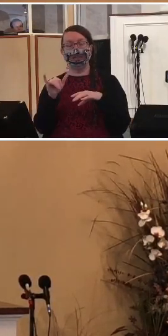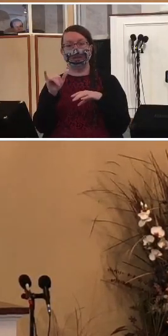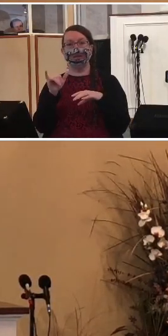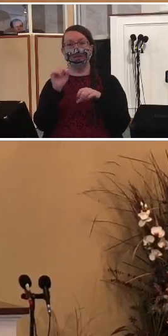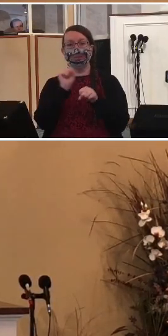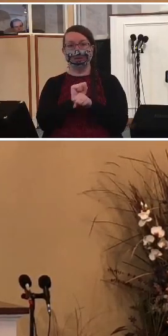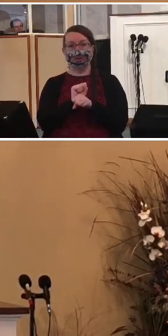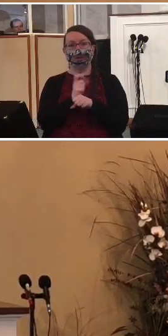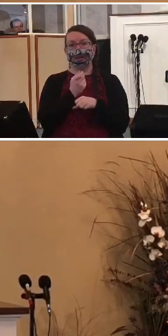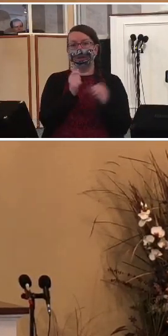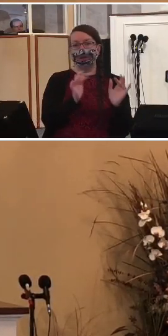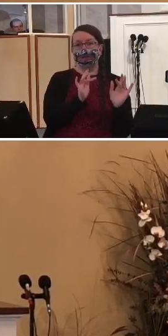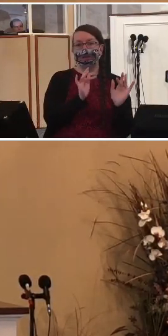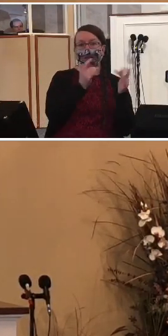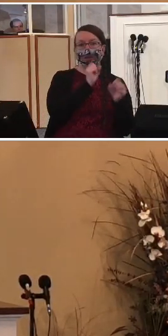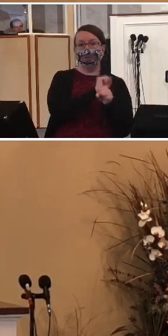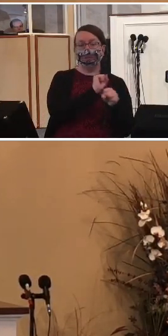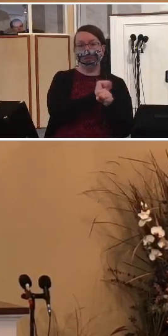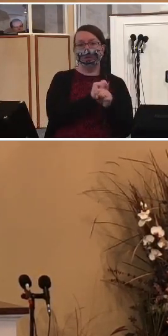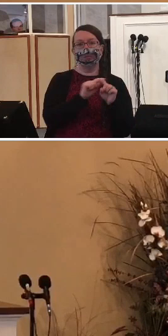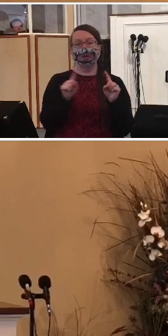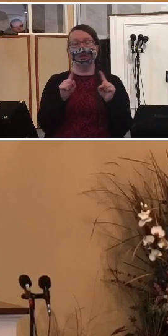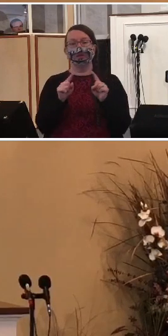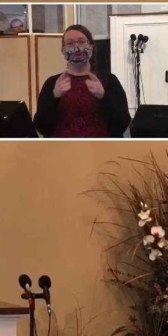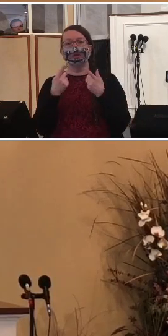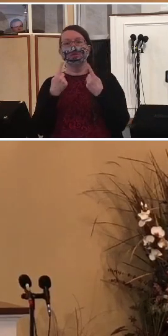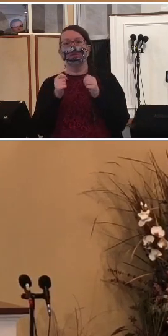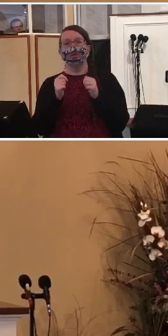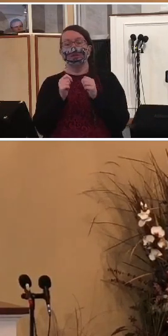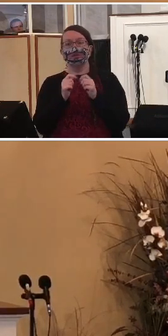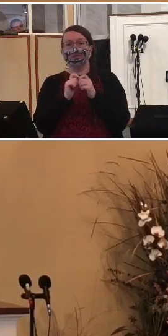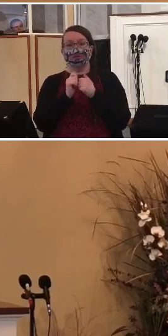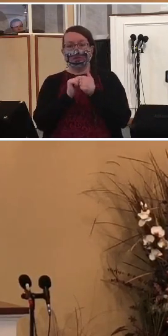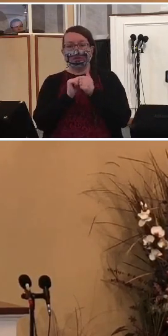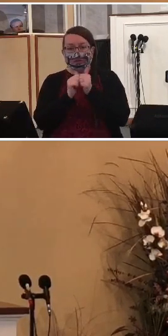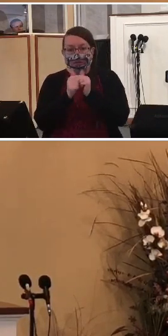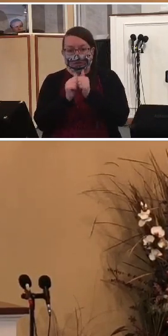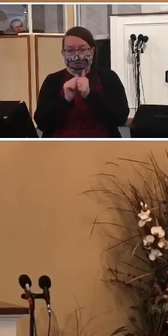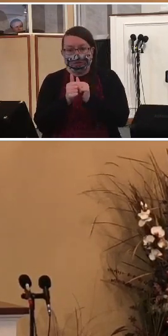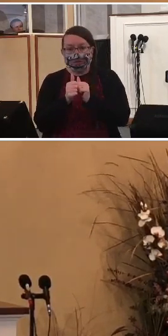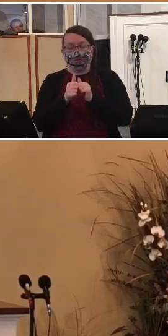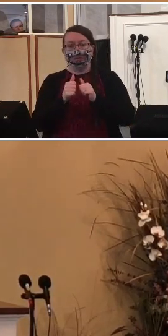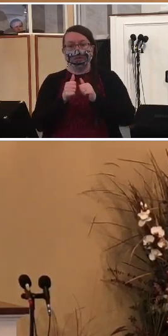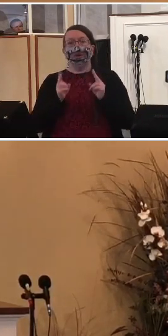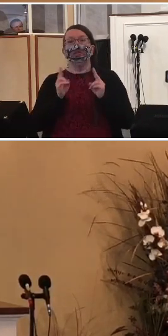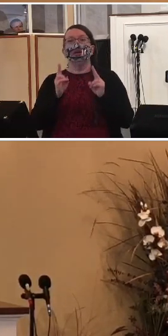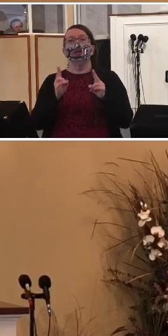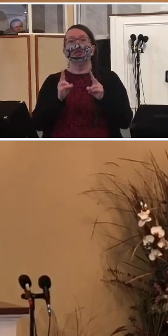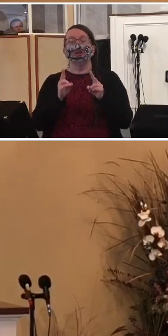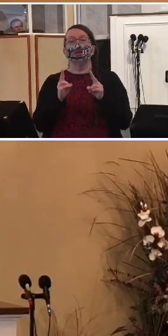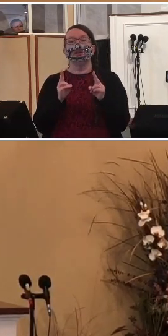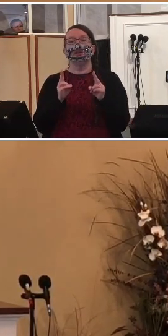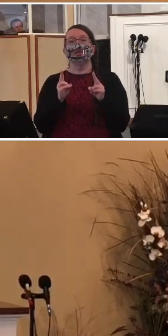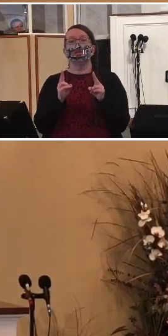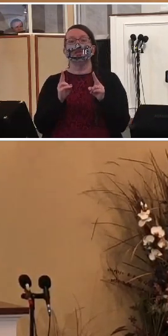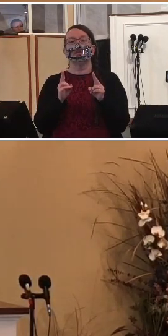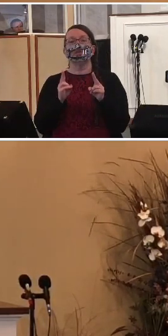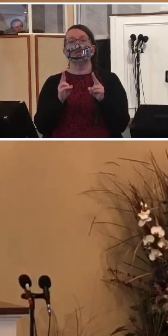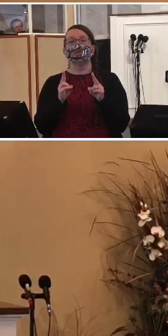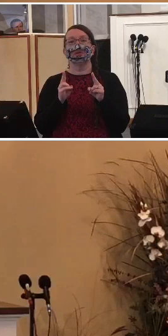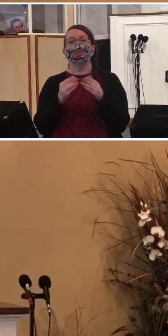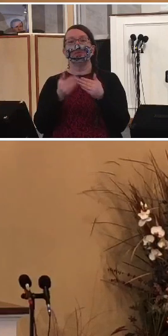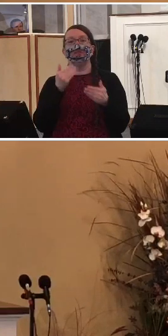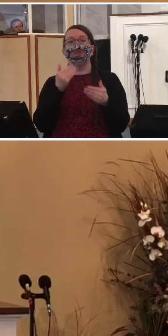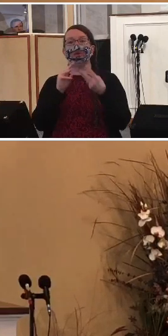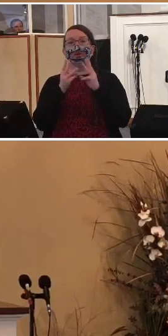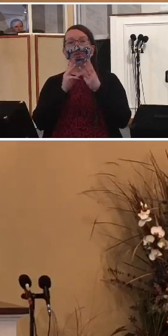Tuvimos trabajo ligero, pero nosotros vamos a levantar un poco de